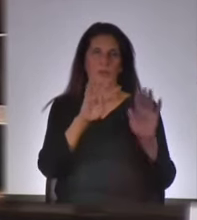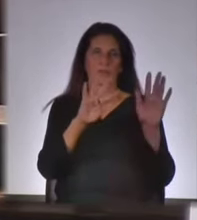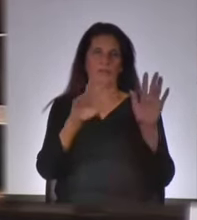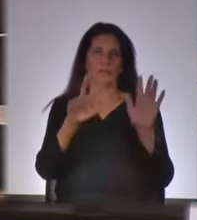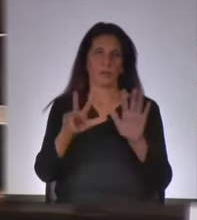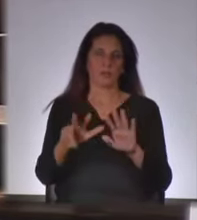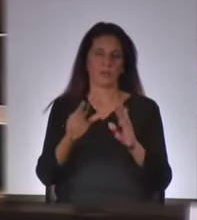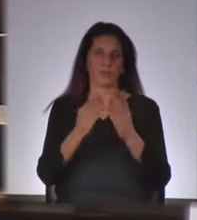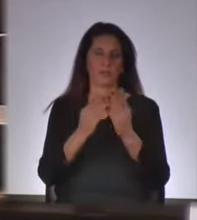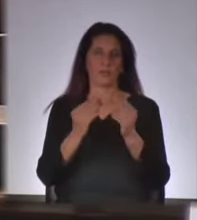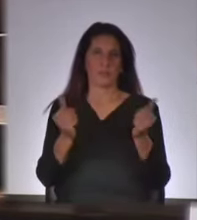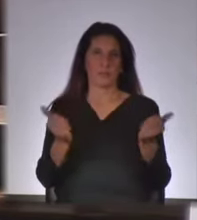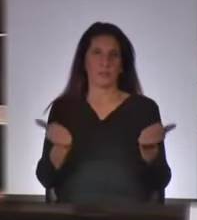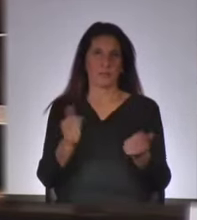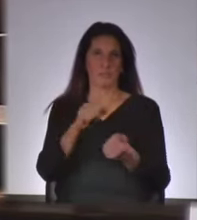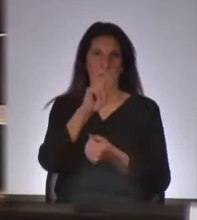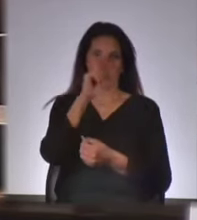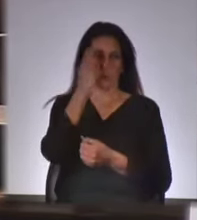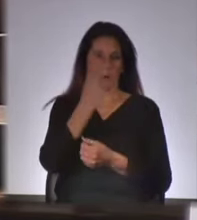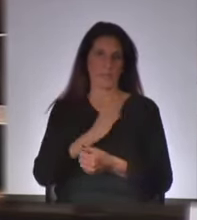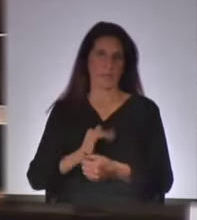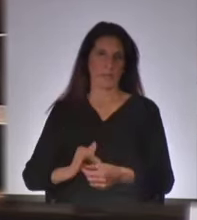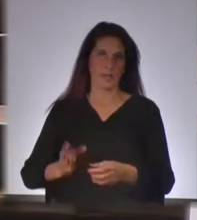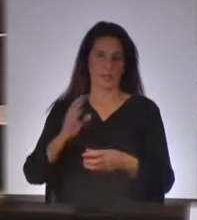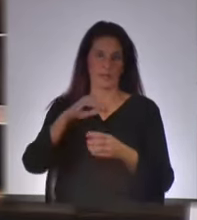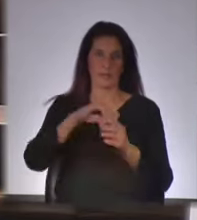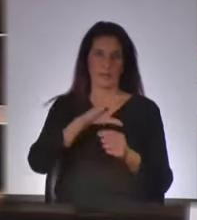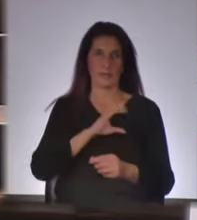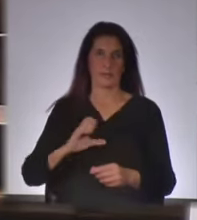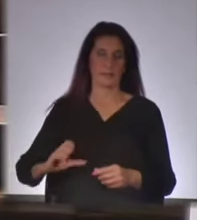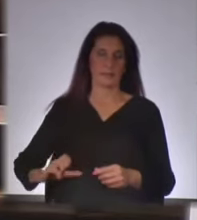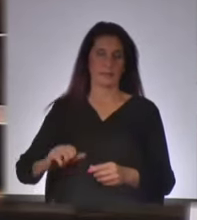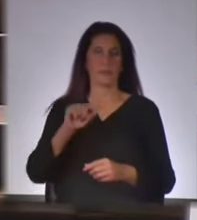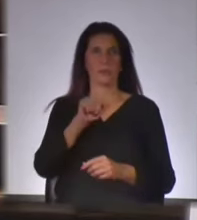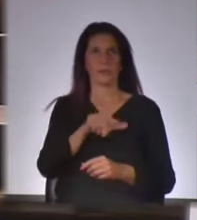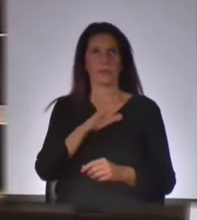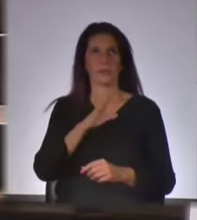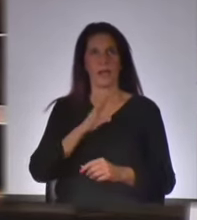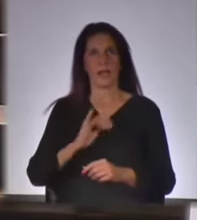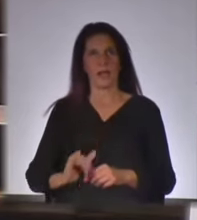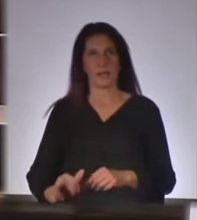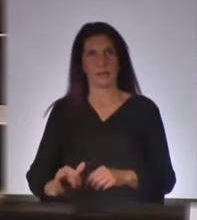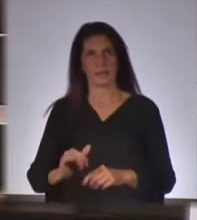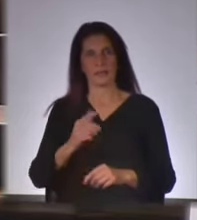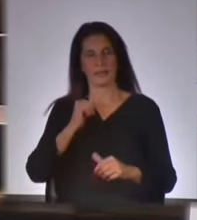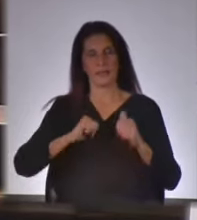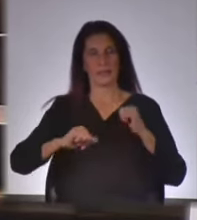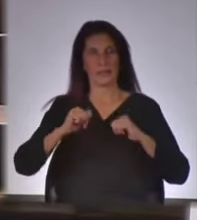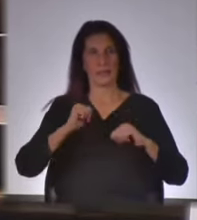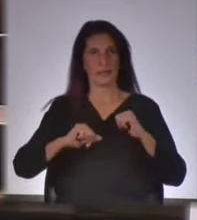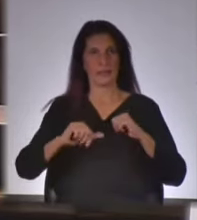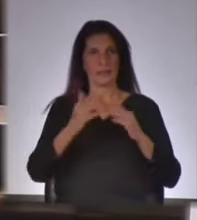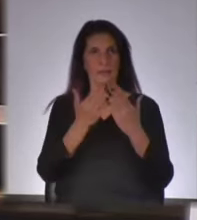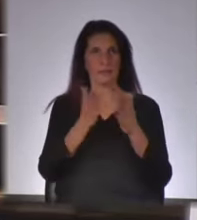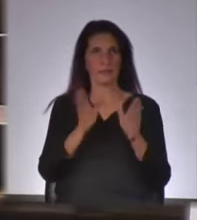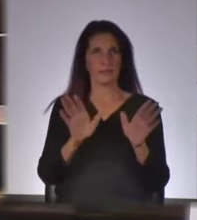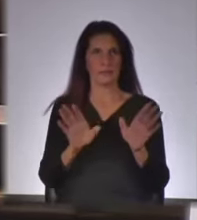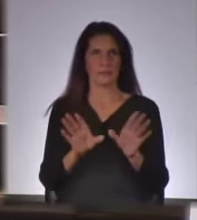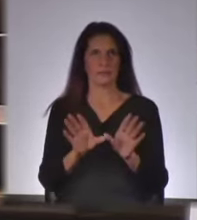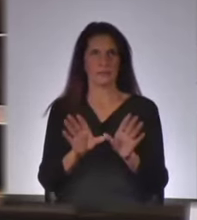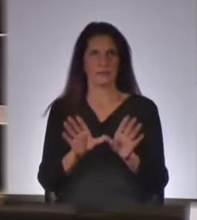durante el ritmo estado tiene en ese episodio una herida abierta la ciudad y uno los manchones más